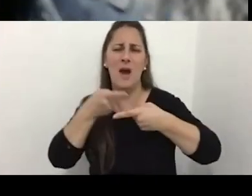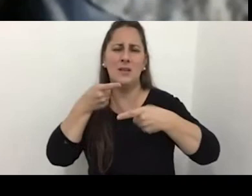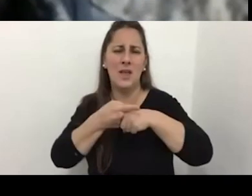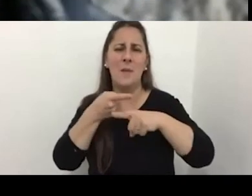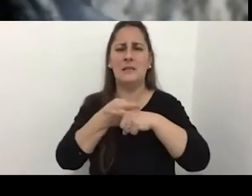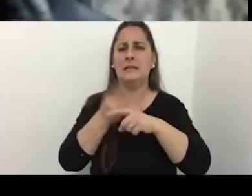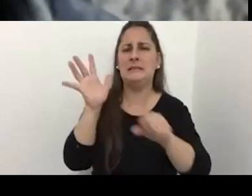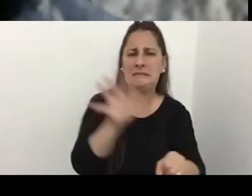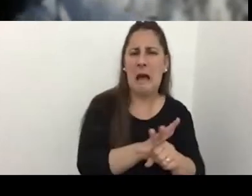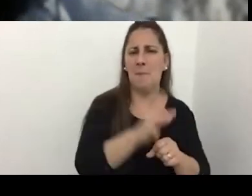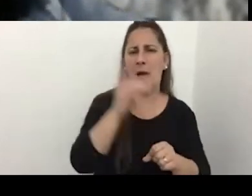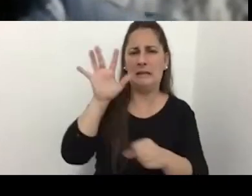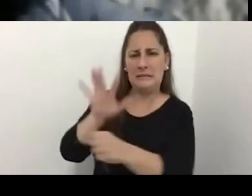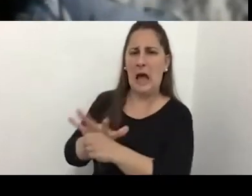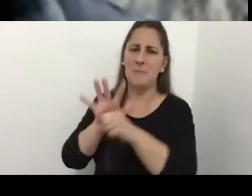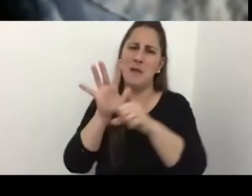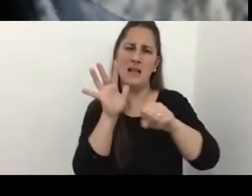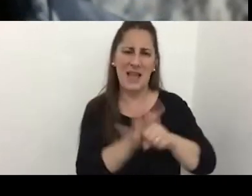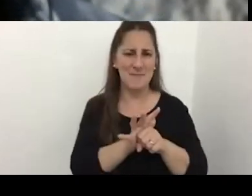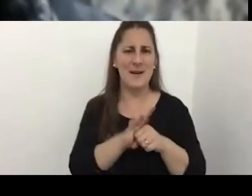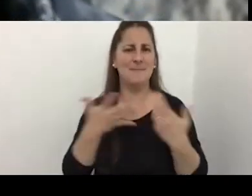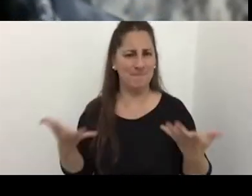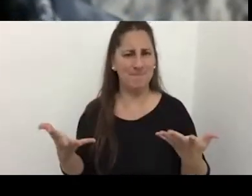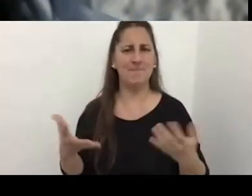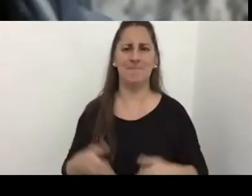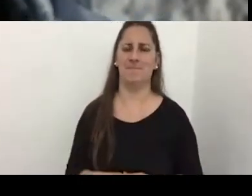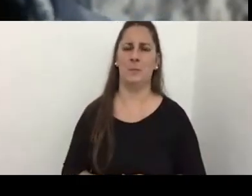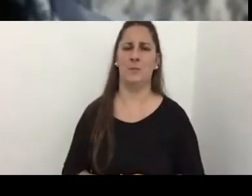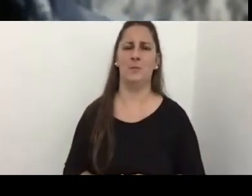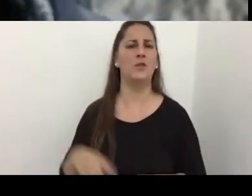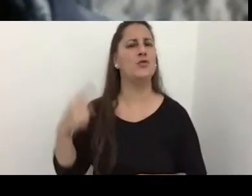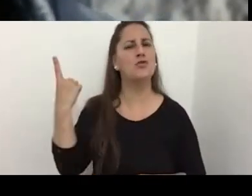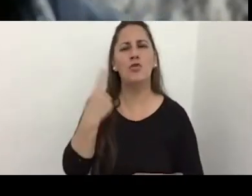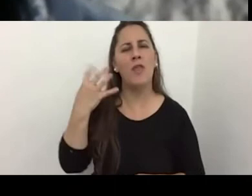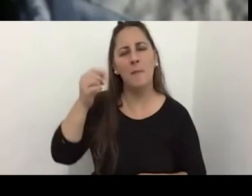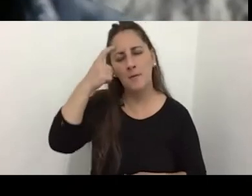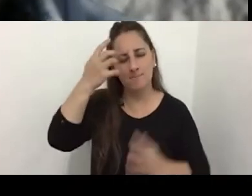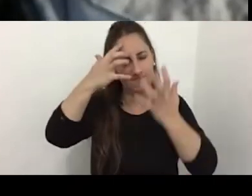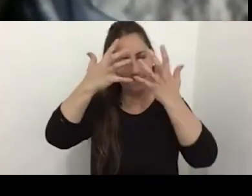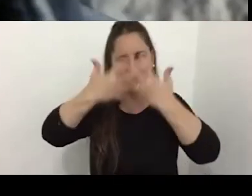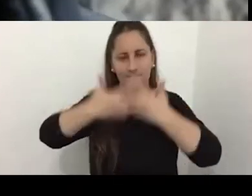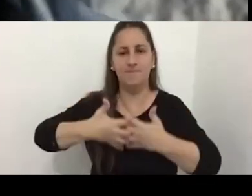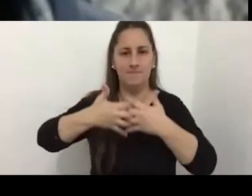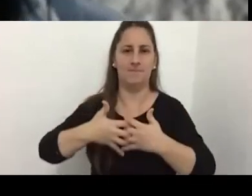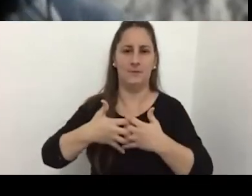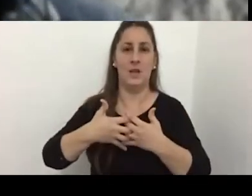sobre otra para ver, pero y no la traducimos a que estamos en un